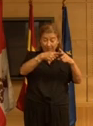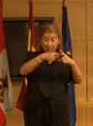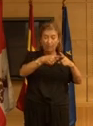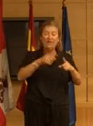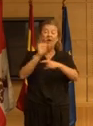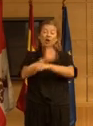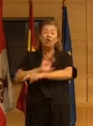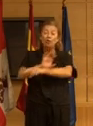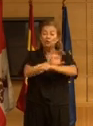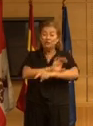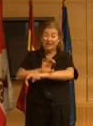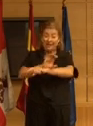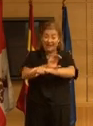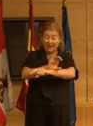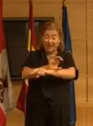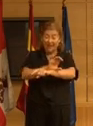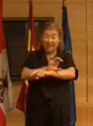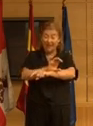desde la Consejería,